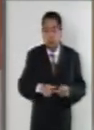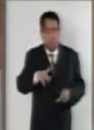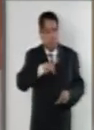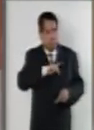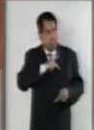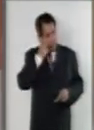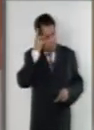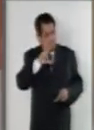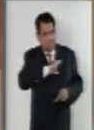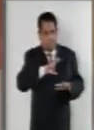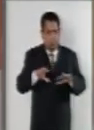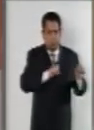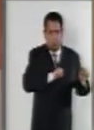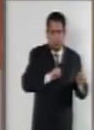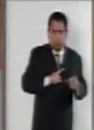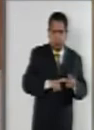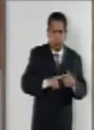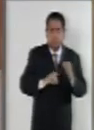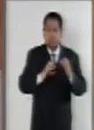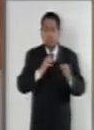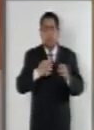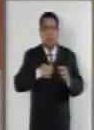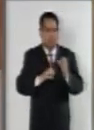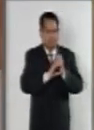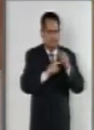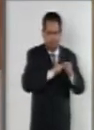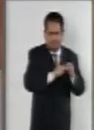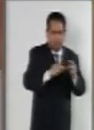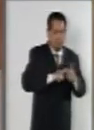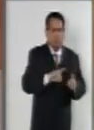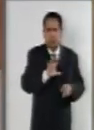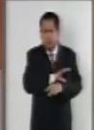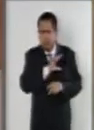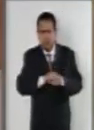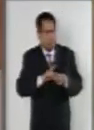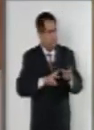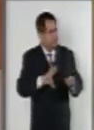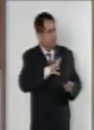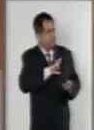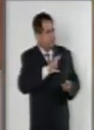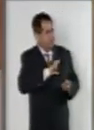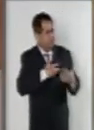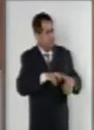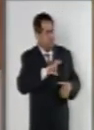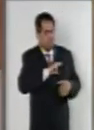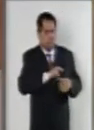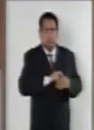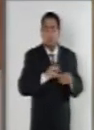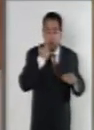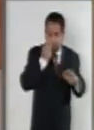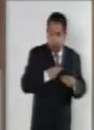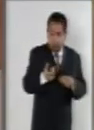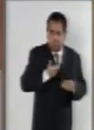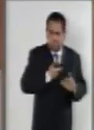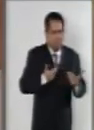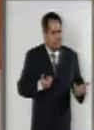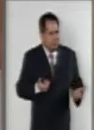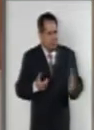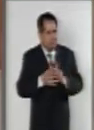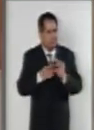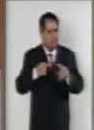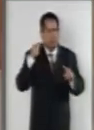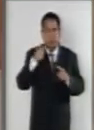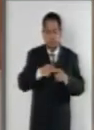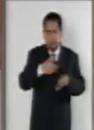privatizar? ¿El drenaje? ¿La energía eléctrica? Y una manera explícita en el